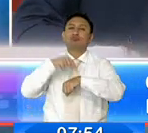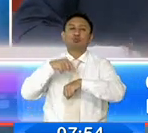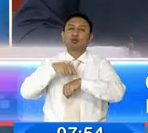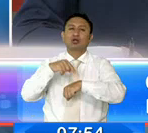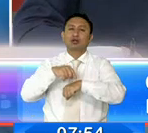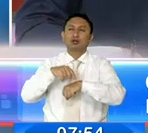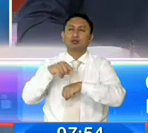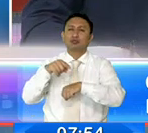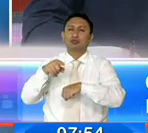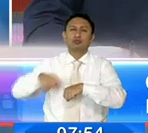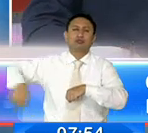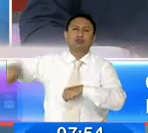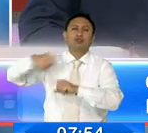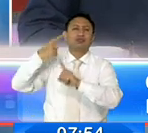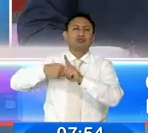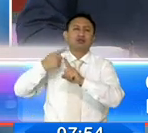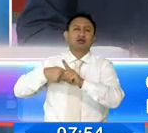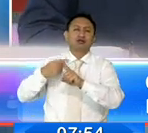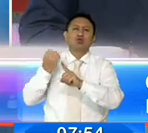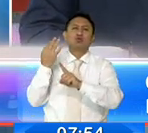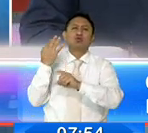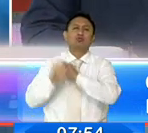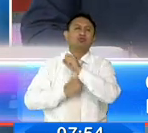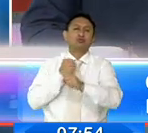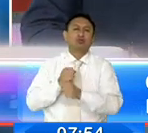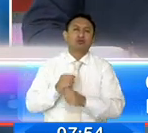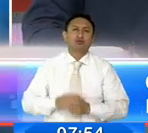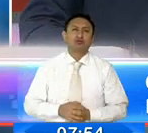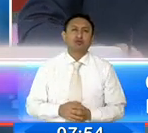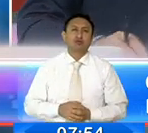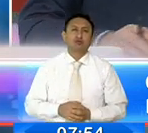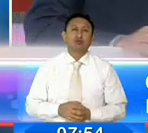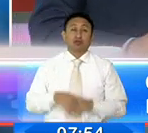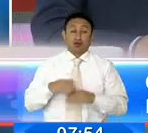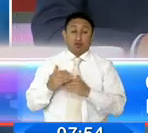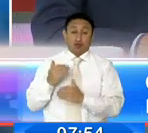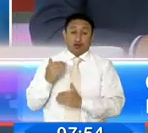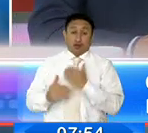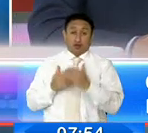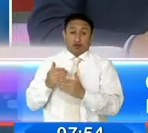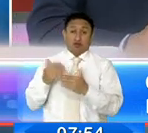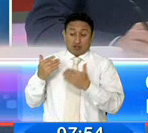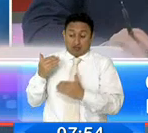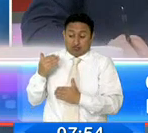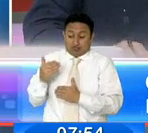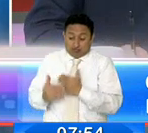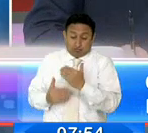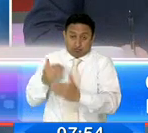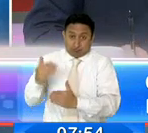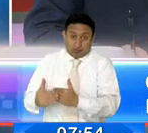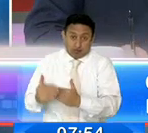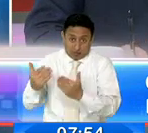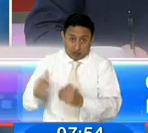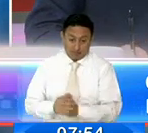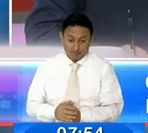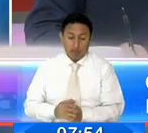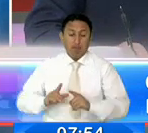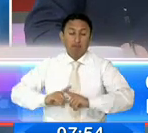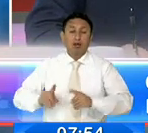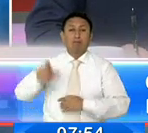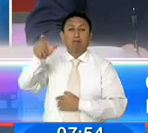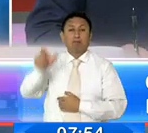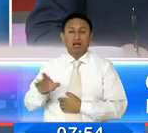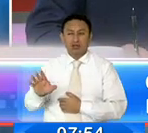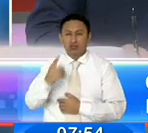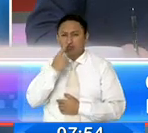hacer este arriendo, esta Este concesión, proceso está ministro? caminando en este momento. Necesariamente las personas